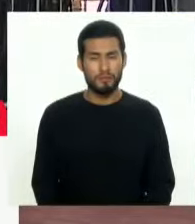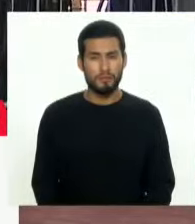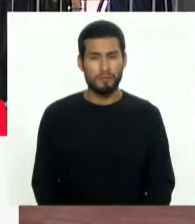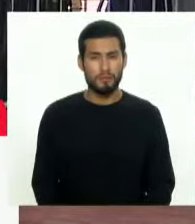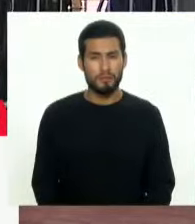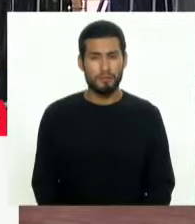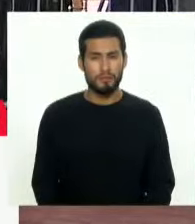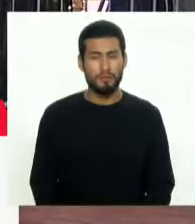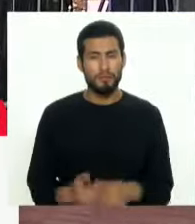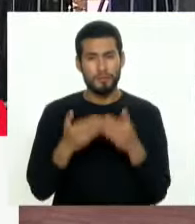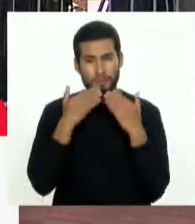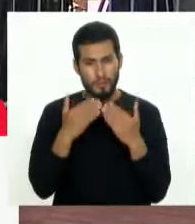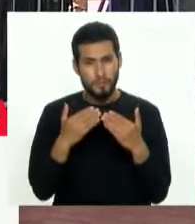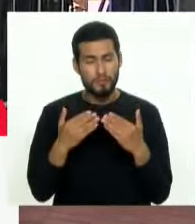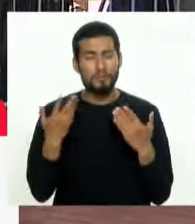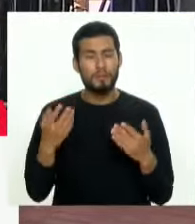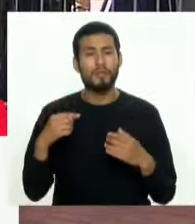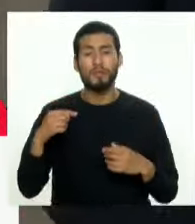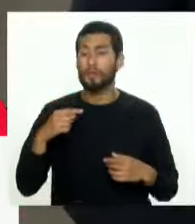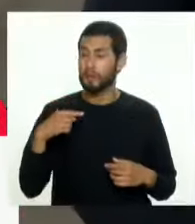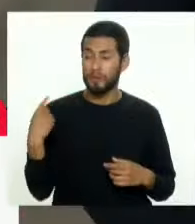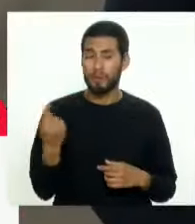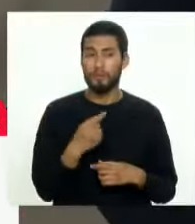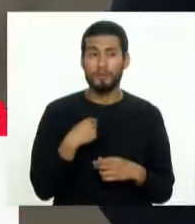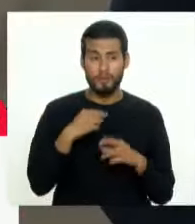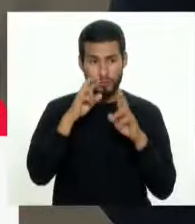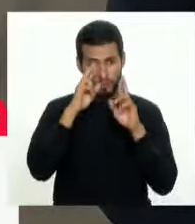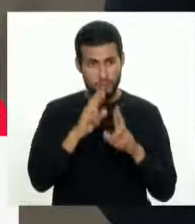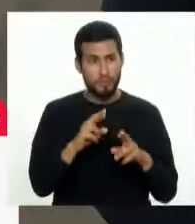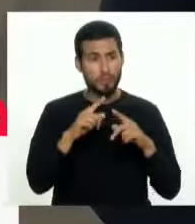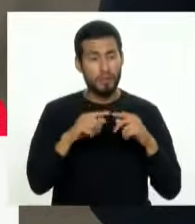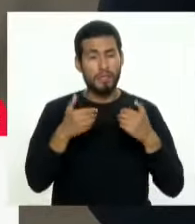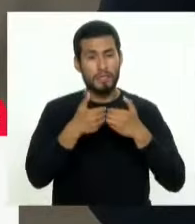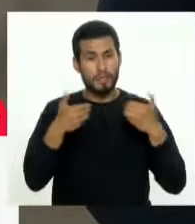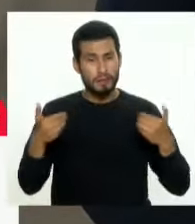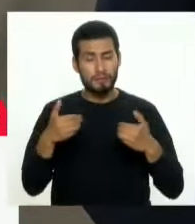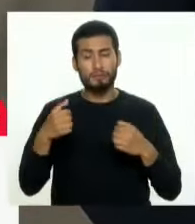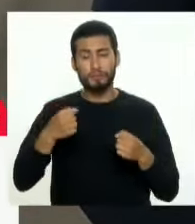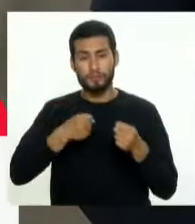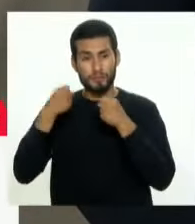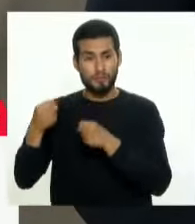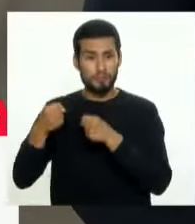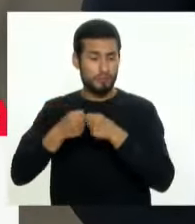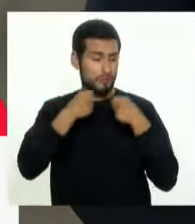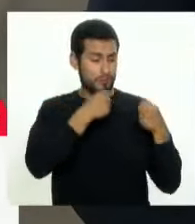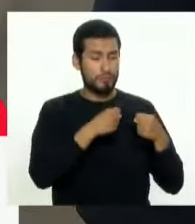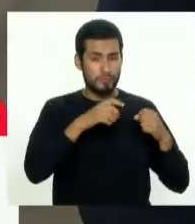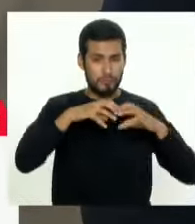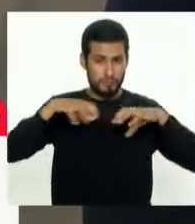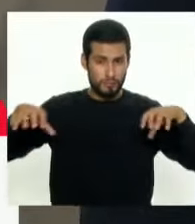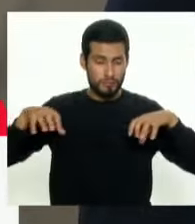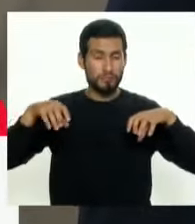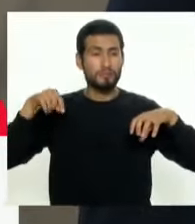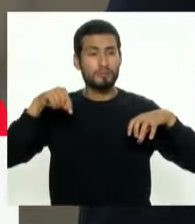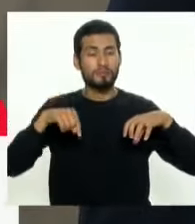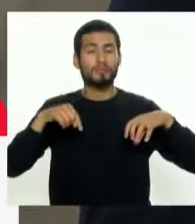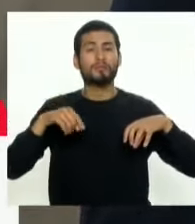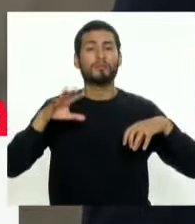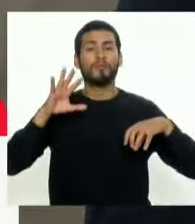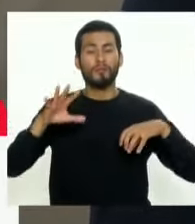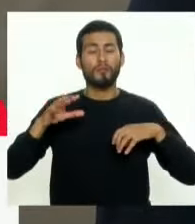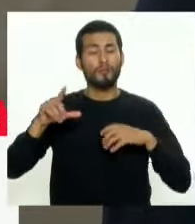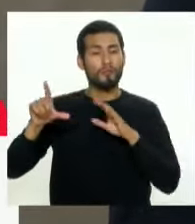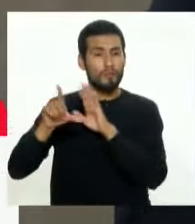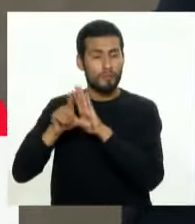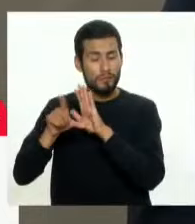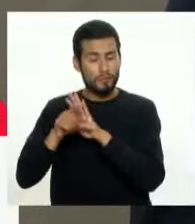Sí. Muy bien, muchas gracias. Nosotros somos respetuosos de la separación de poderes. La función del poder